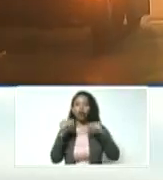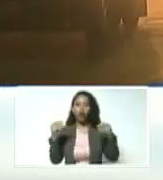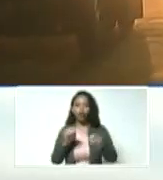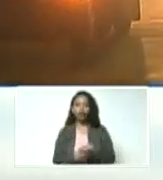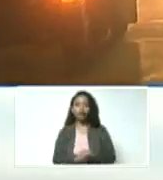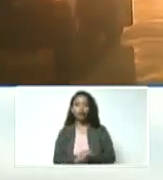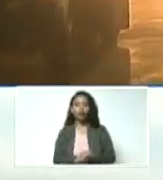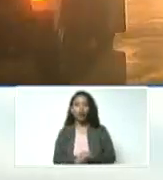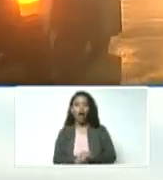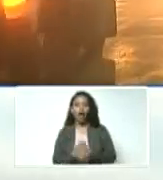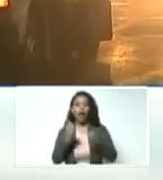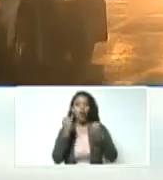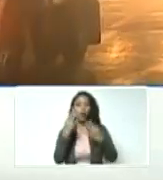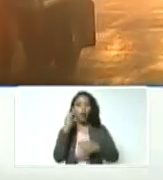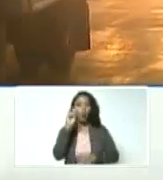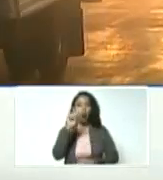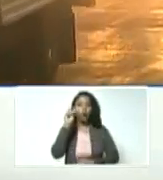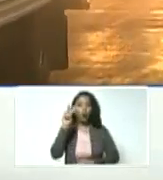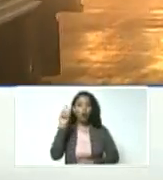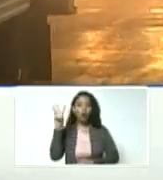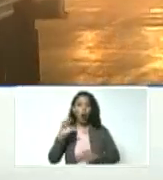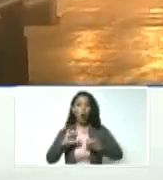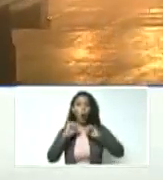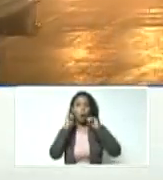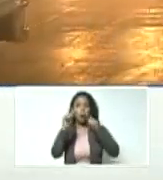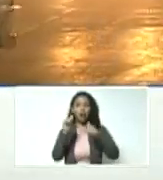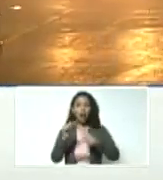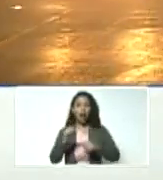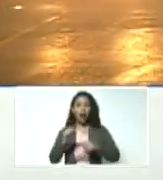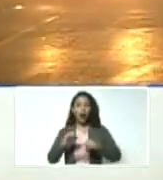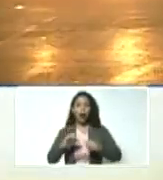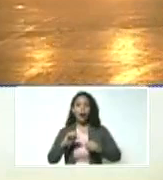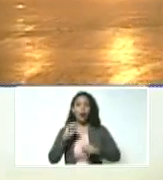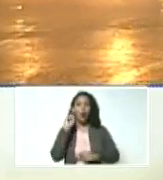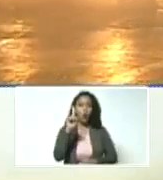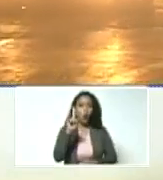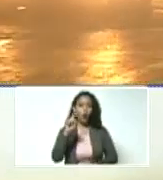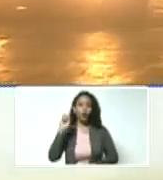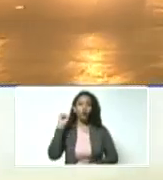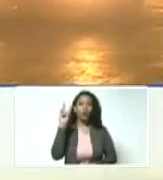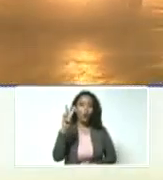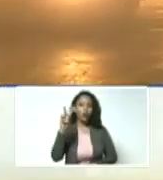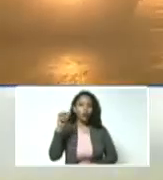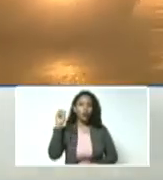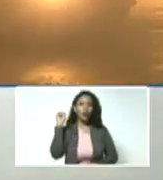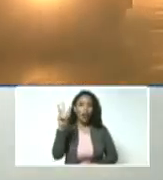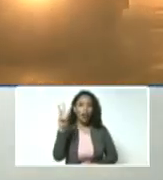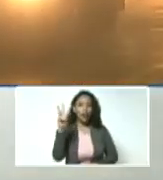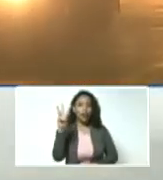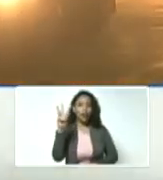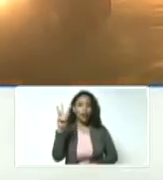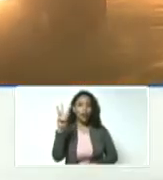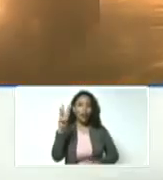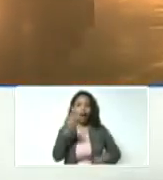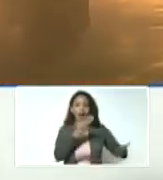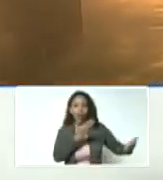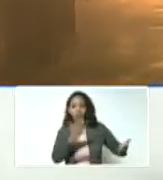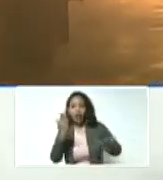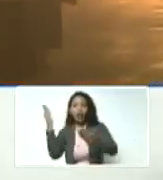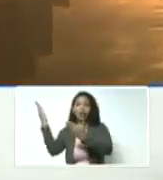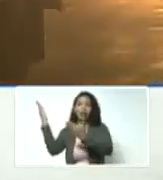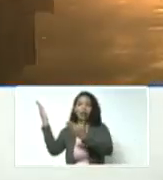A la cuenta de tres, arranca en su marca. Uno, dos, tres,